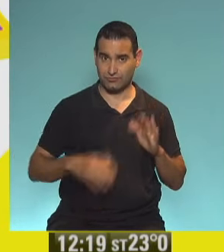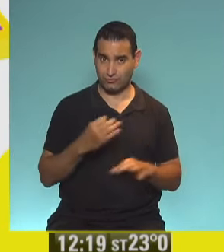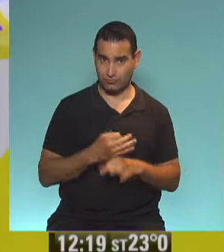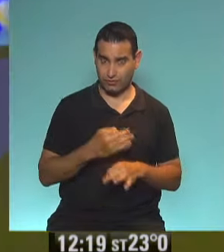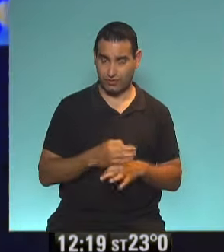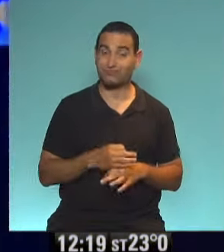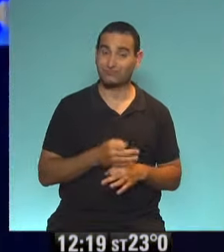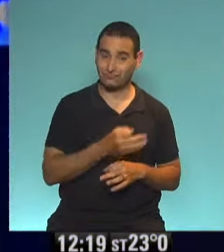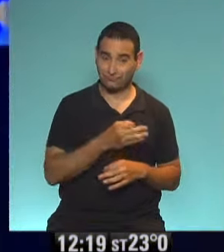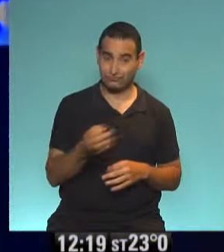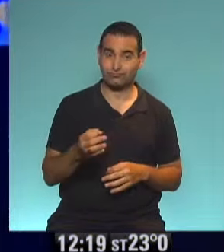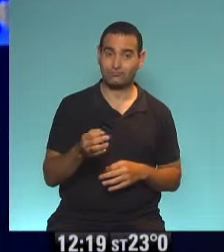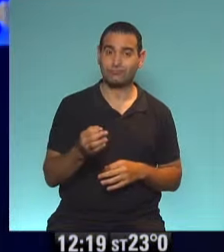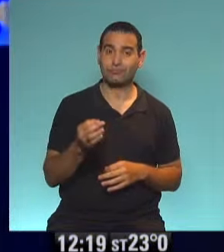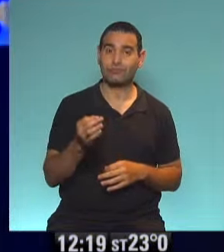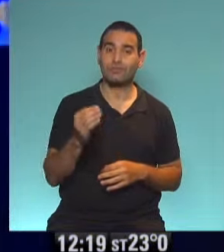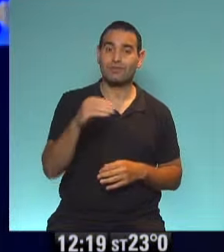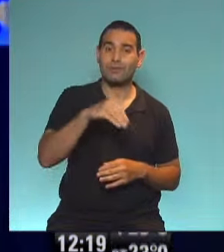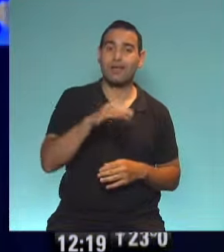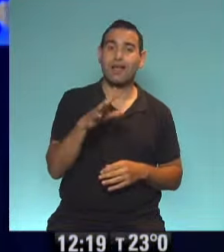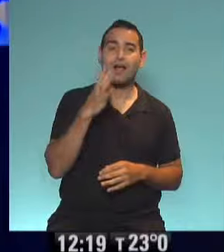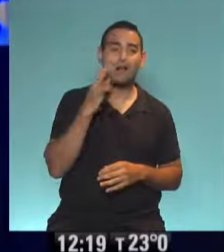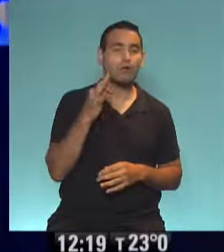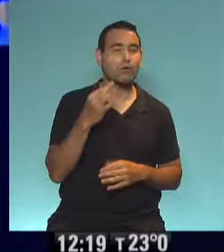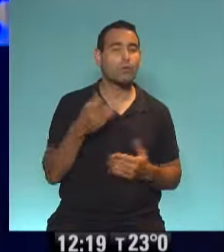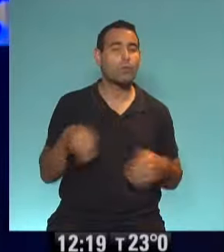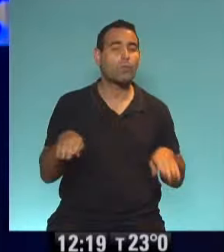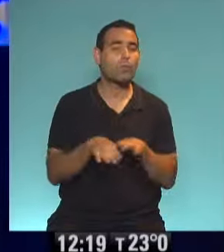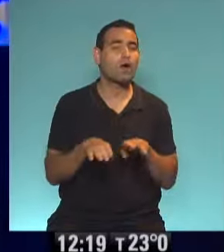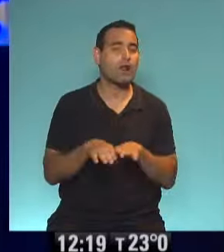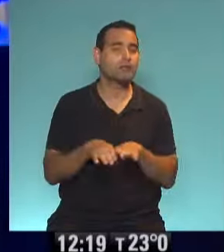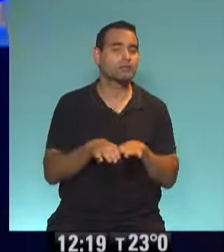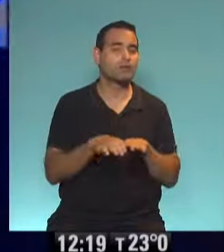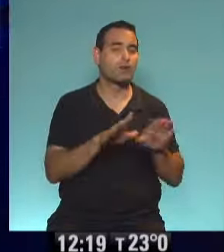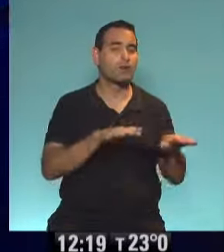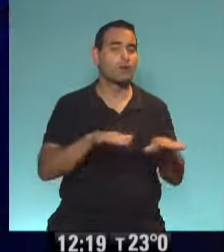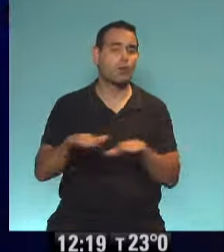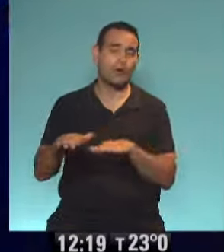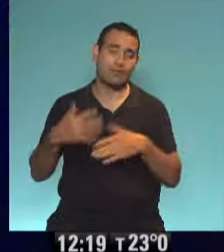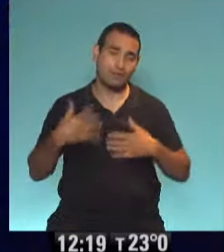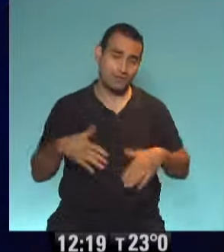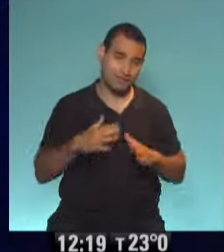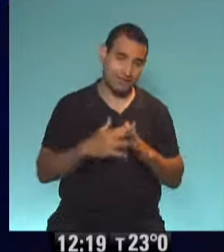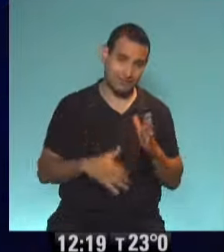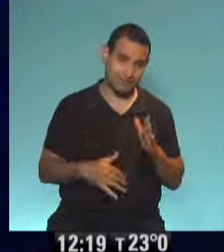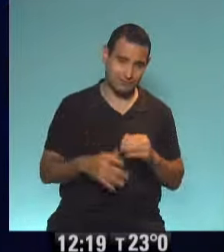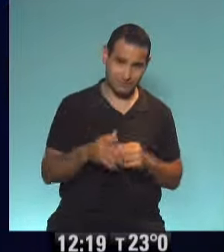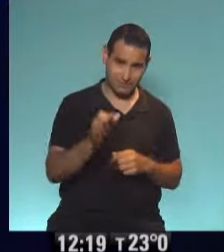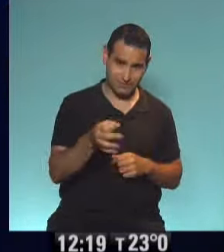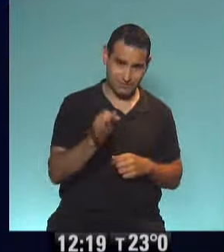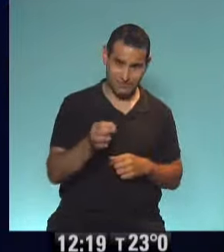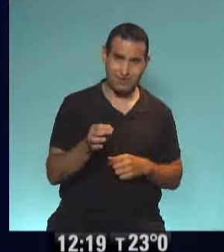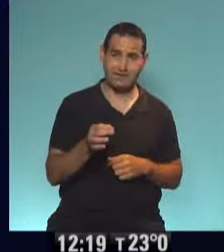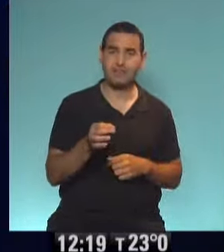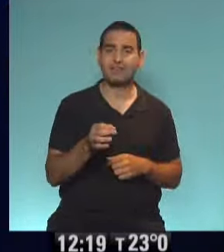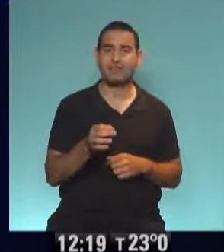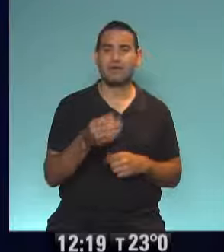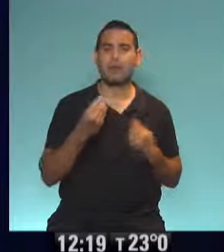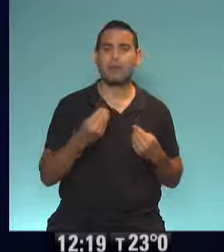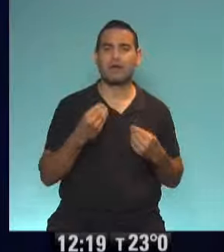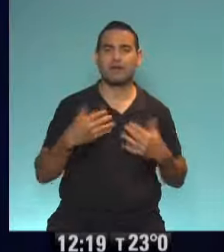Ahí está, hay algo que los, ¿no?, como que los hace iguales, entre comillas, sí, que es el guardapolvo blanco. ¿Ustedes saben, los chicos y las chicas saben, para